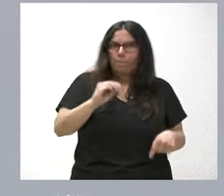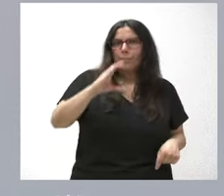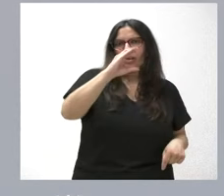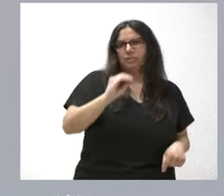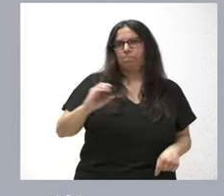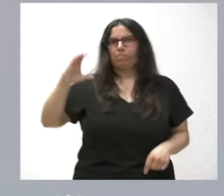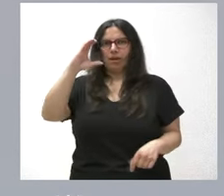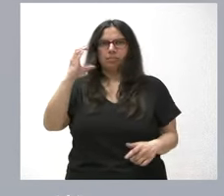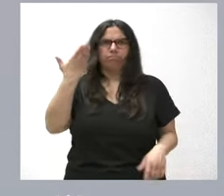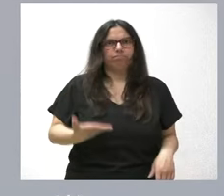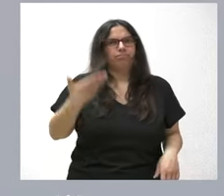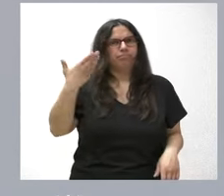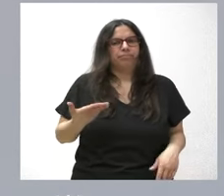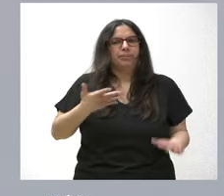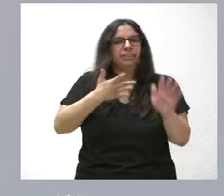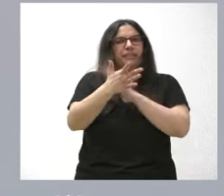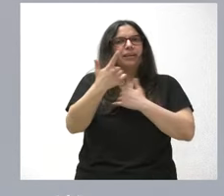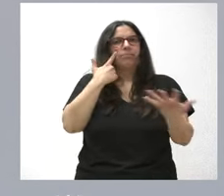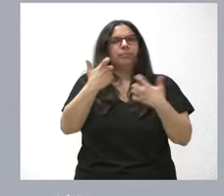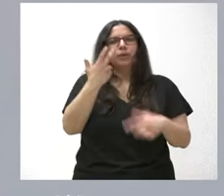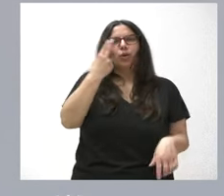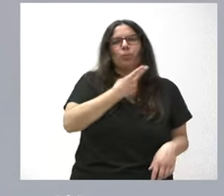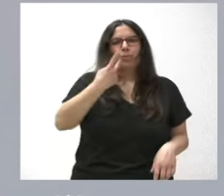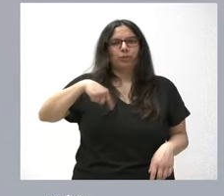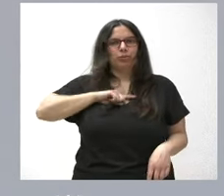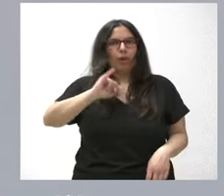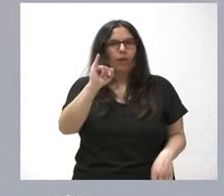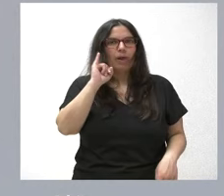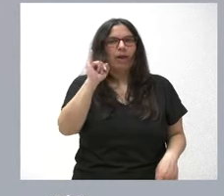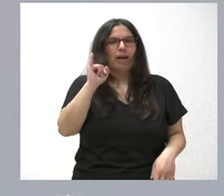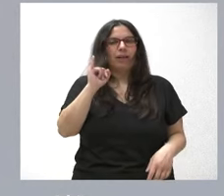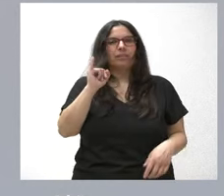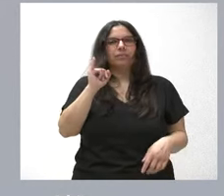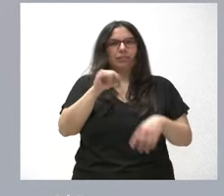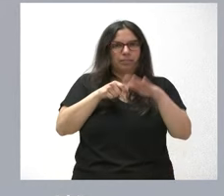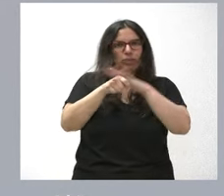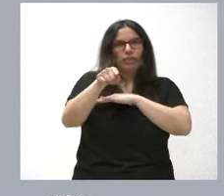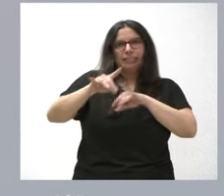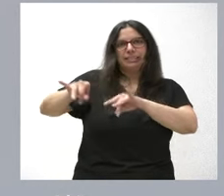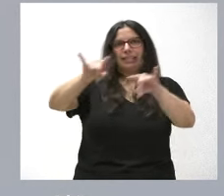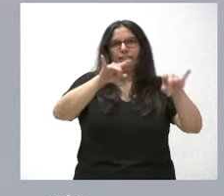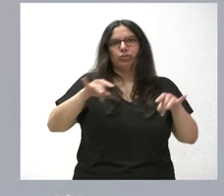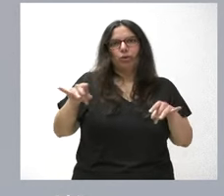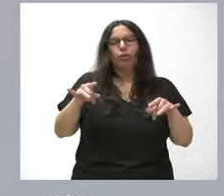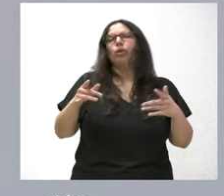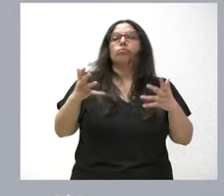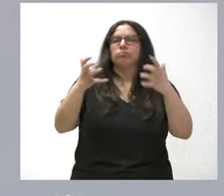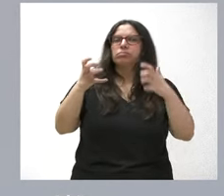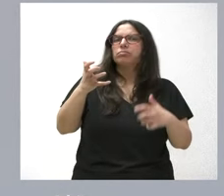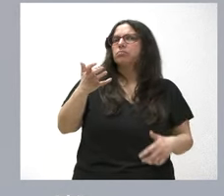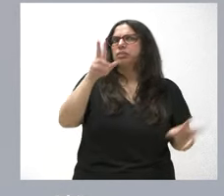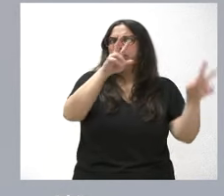crecen de forma importante. Esto refleja realmente el compromiso de la Junta de Castilla y León con las inversiones en ese territorio, que se está beneficiando de aspectos